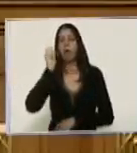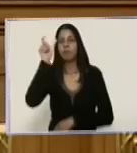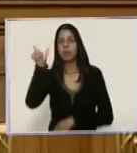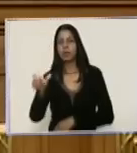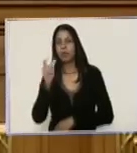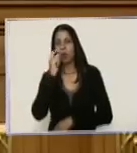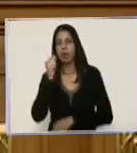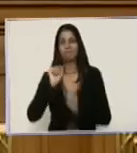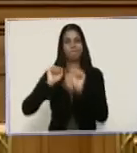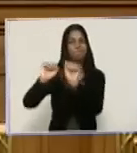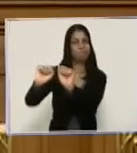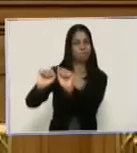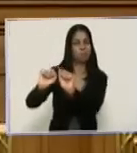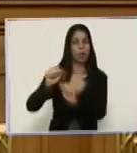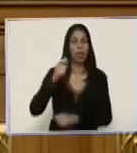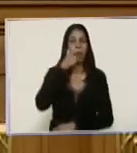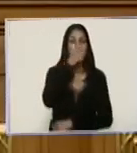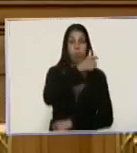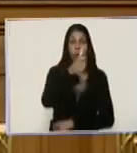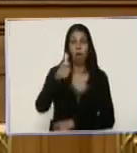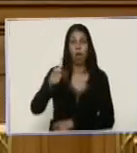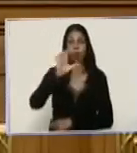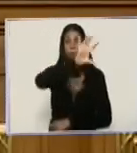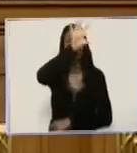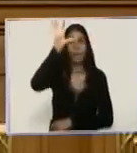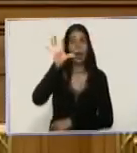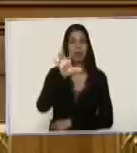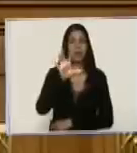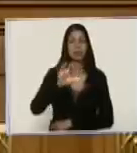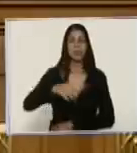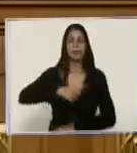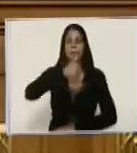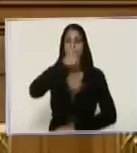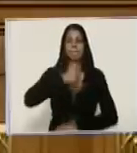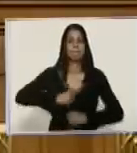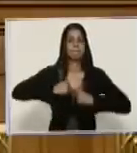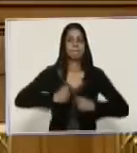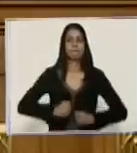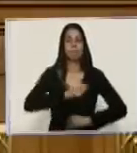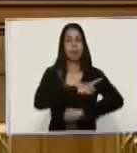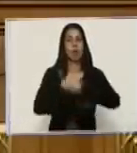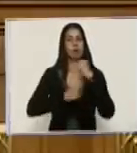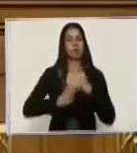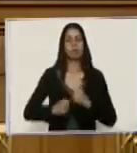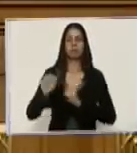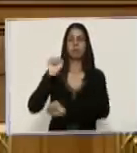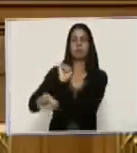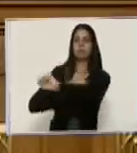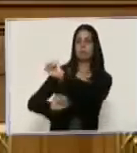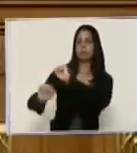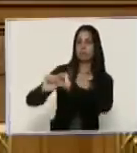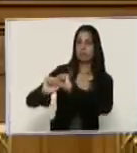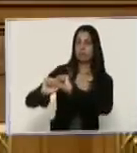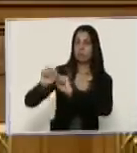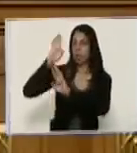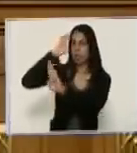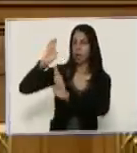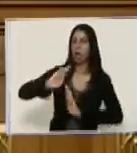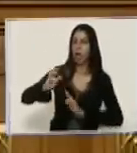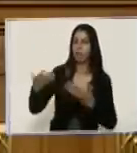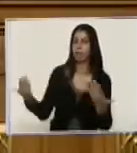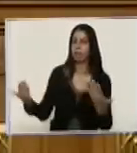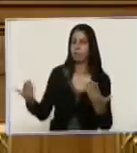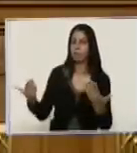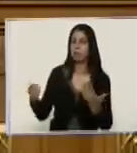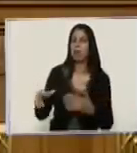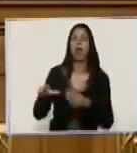los pueblos debemos armarnos de valor, levantarnos a solicitar respeto ante esa instancia que